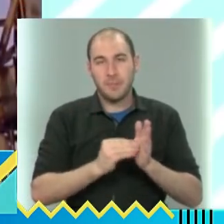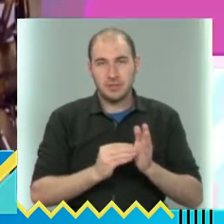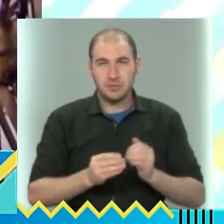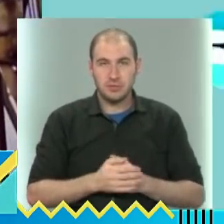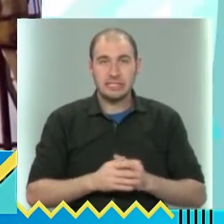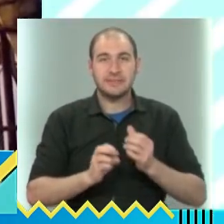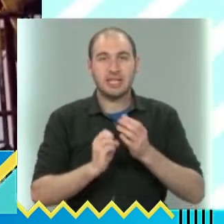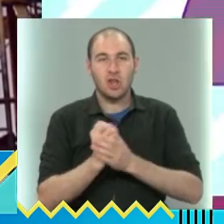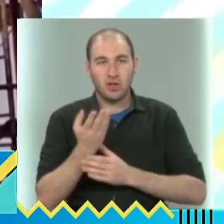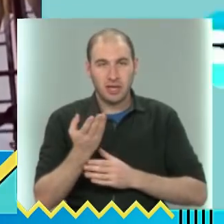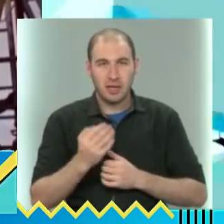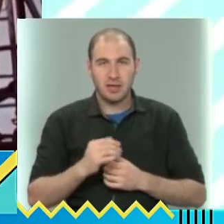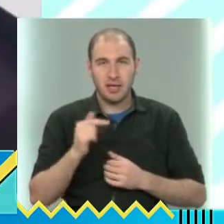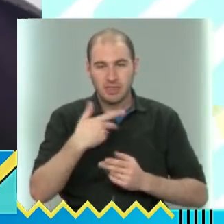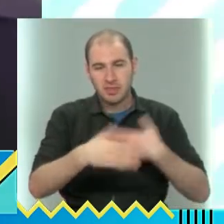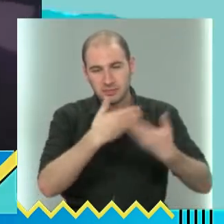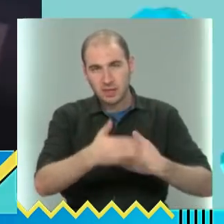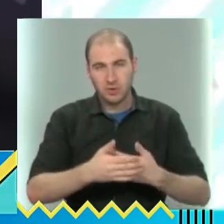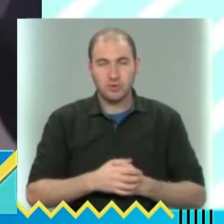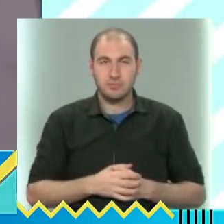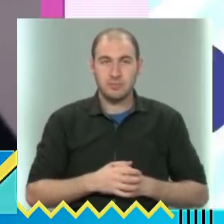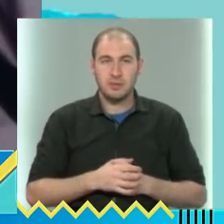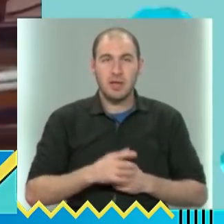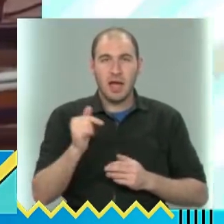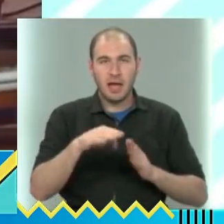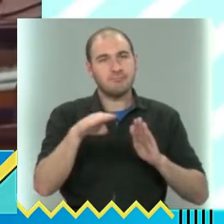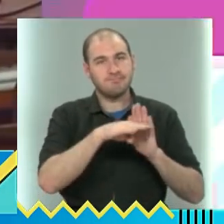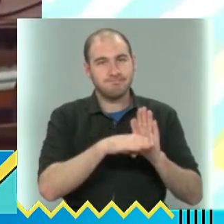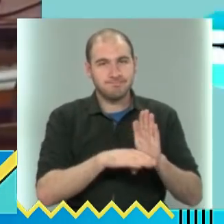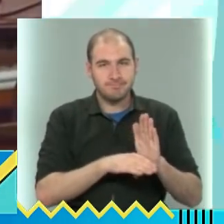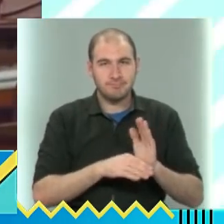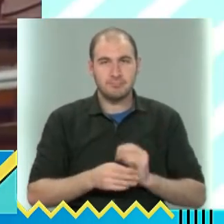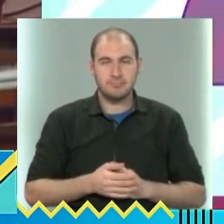cual la tecnología se encontraba en desarrollo, que existían determinadas